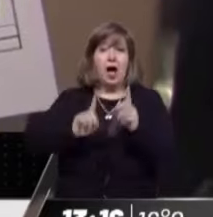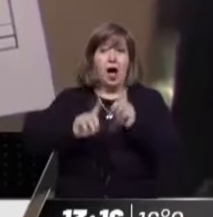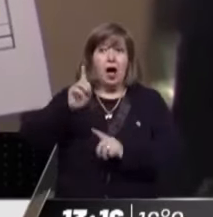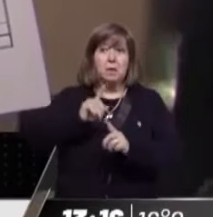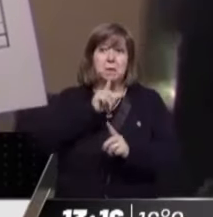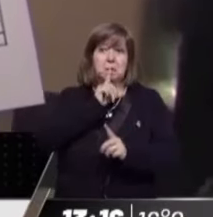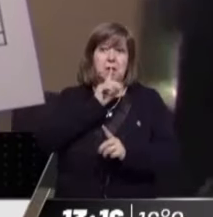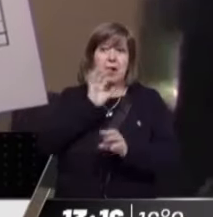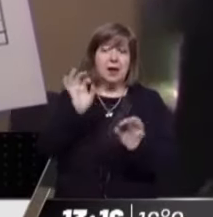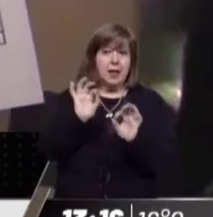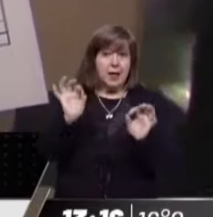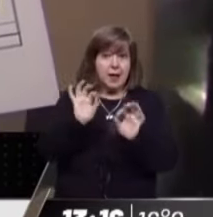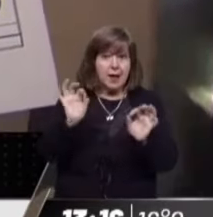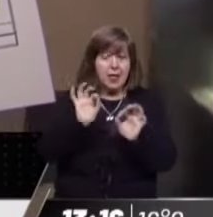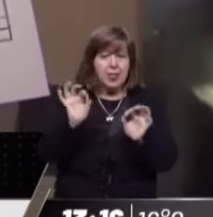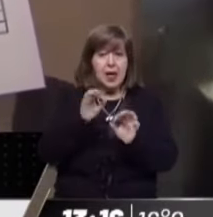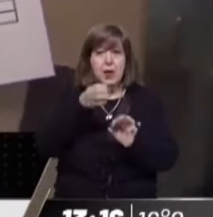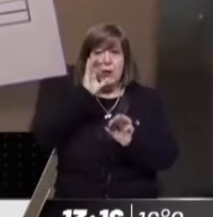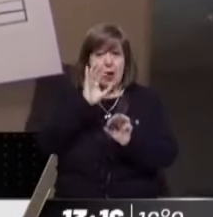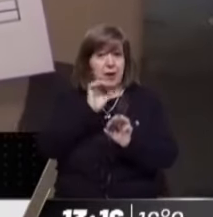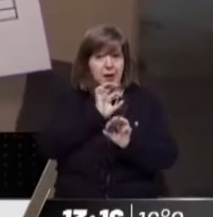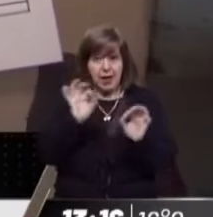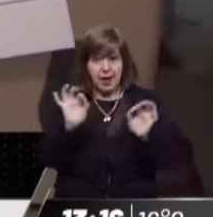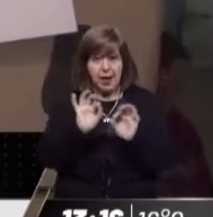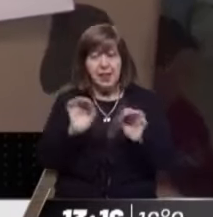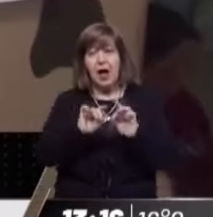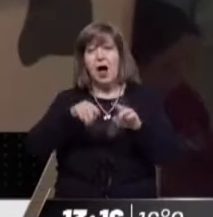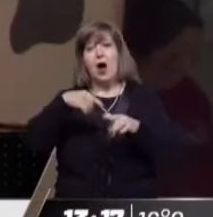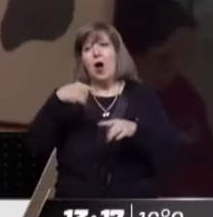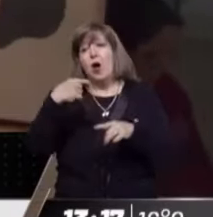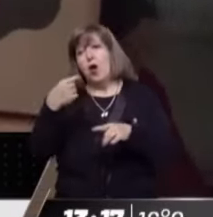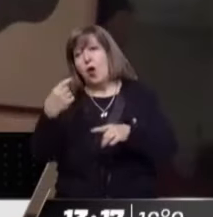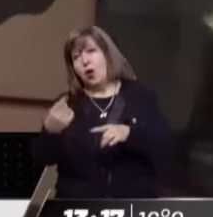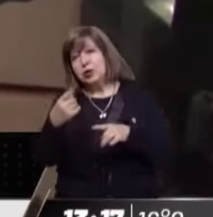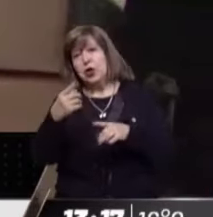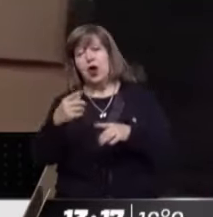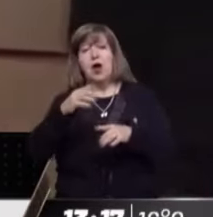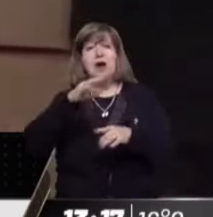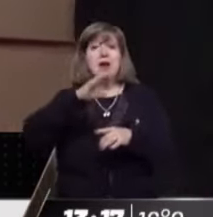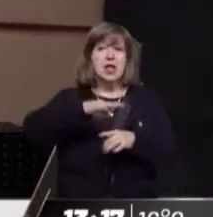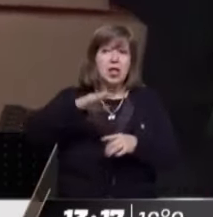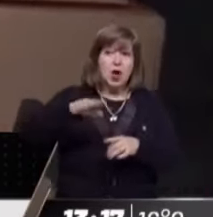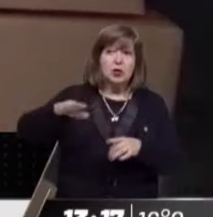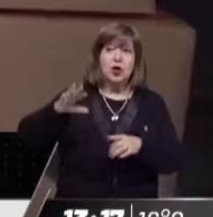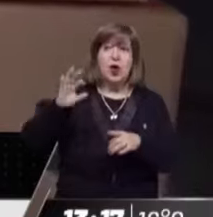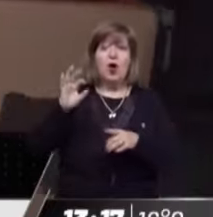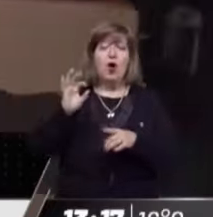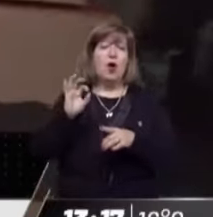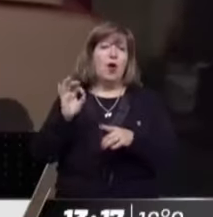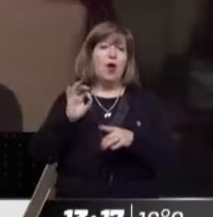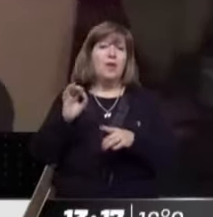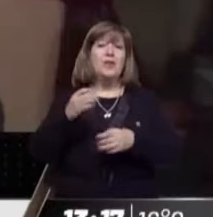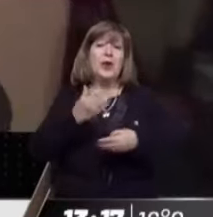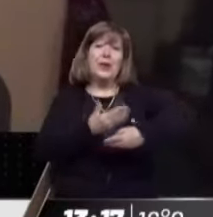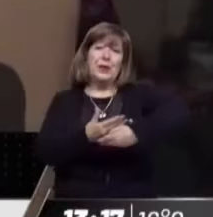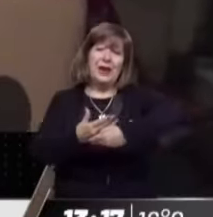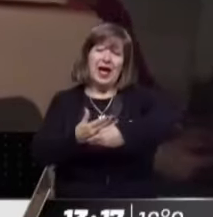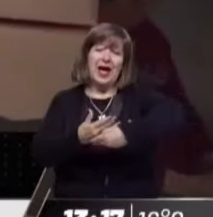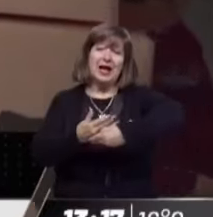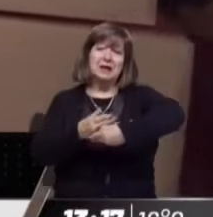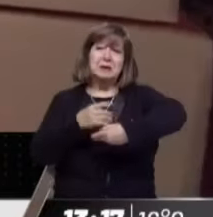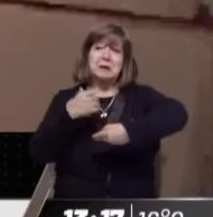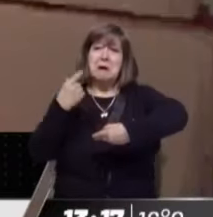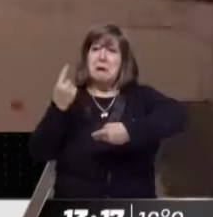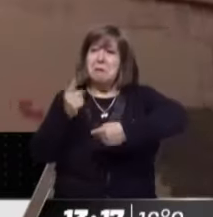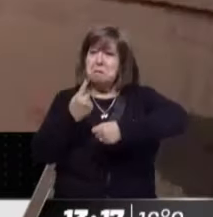no que no tienen esa posibilidad y muchos otros eh chicos que que son chiquitos y y